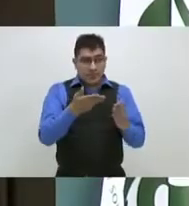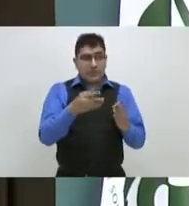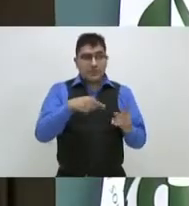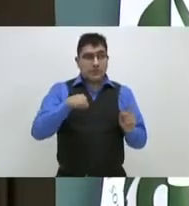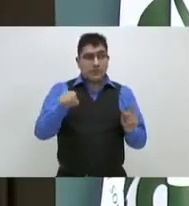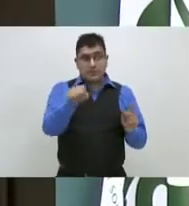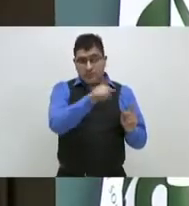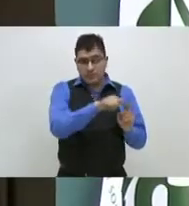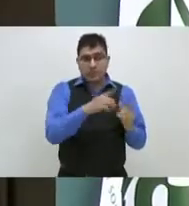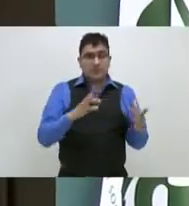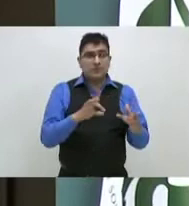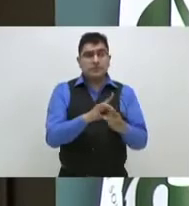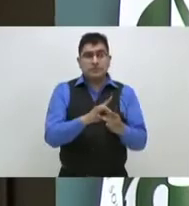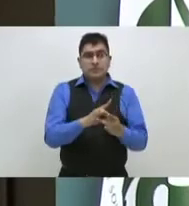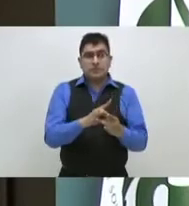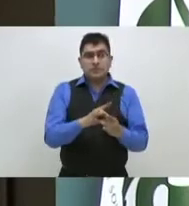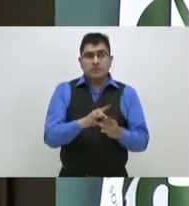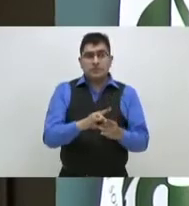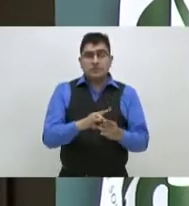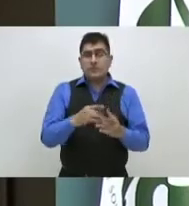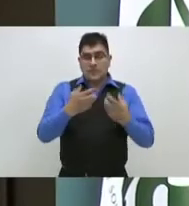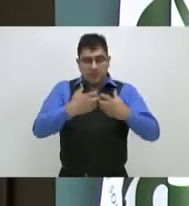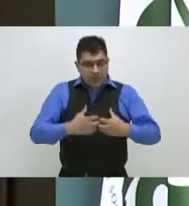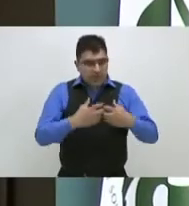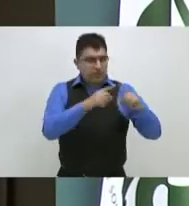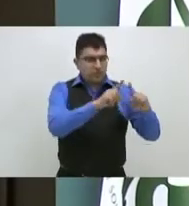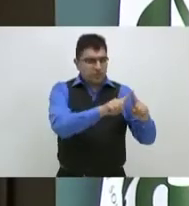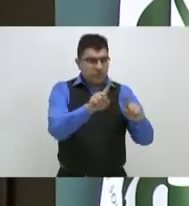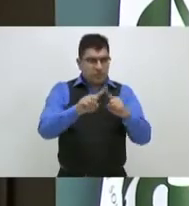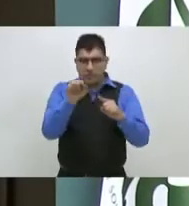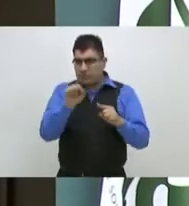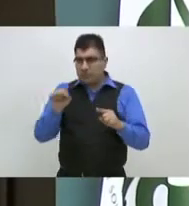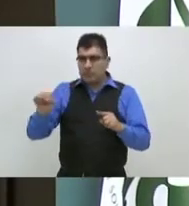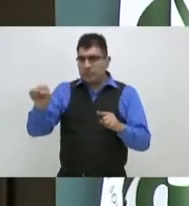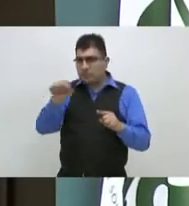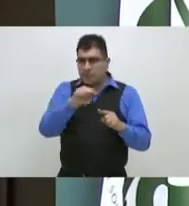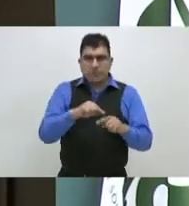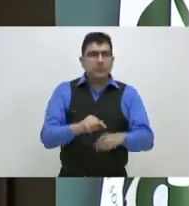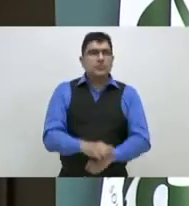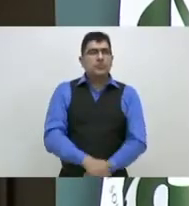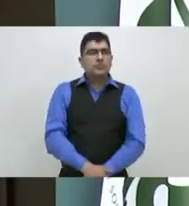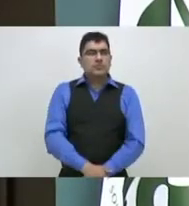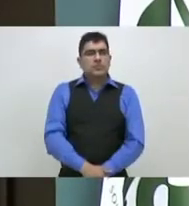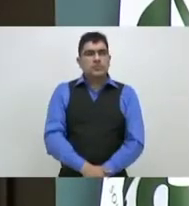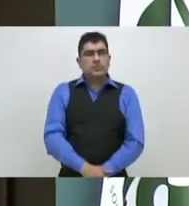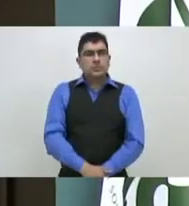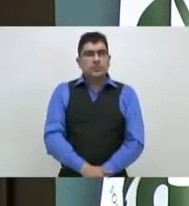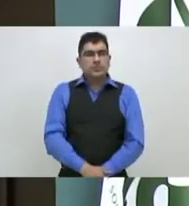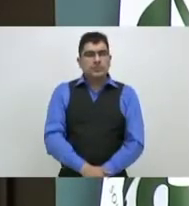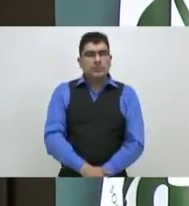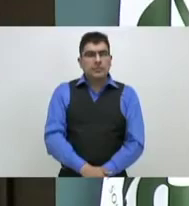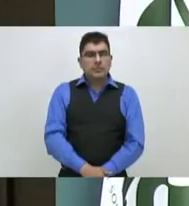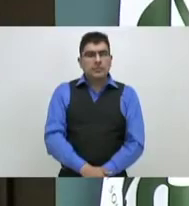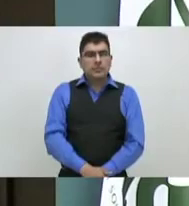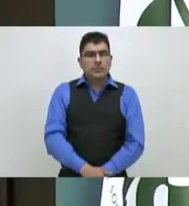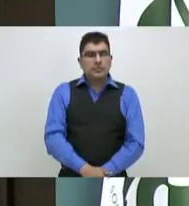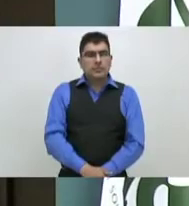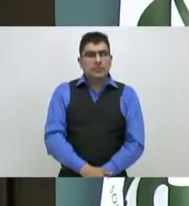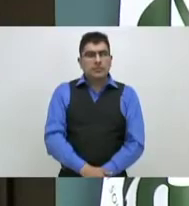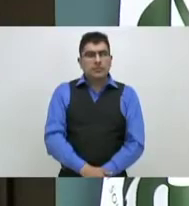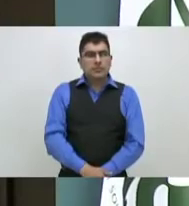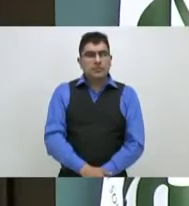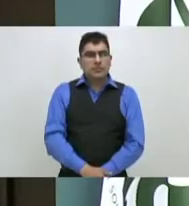los representantes de los empresarios y con mucho gusto y con mucha amistad al